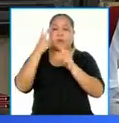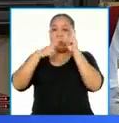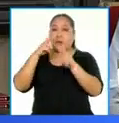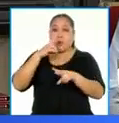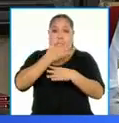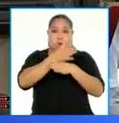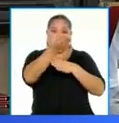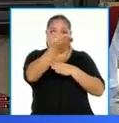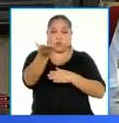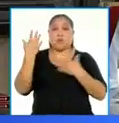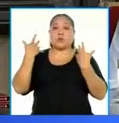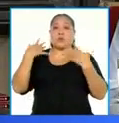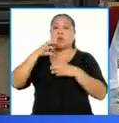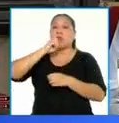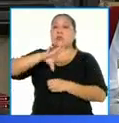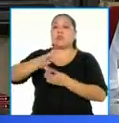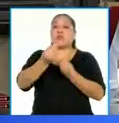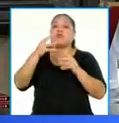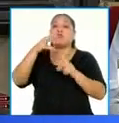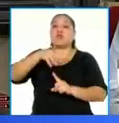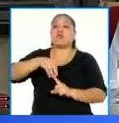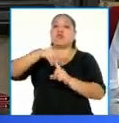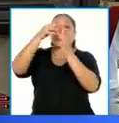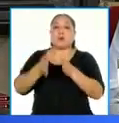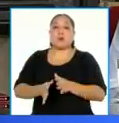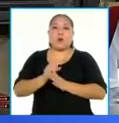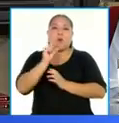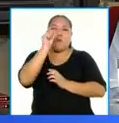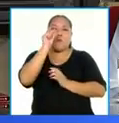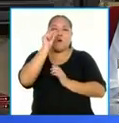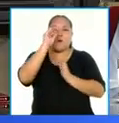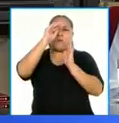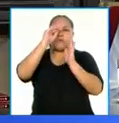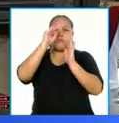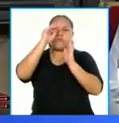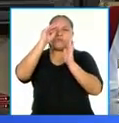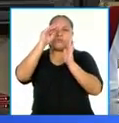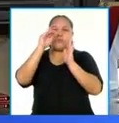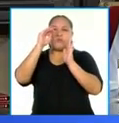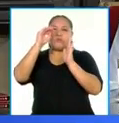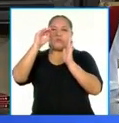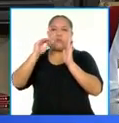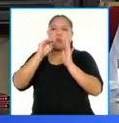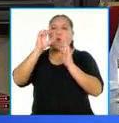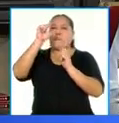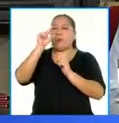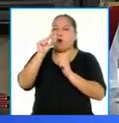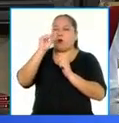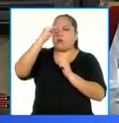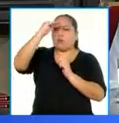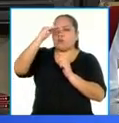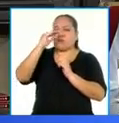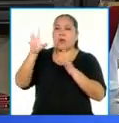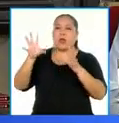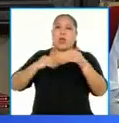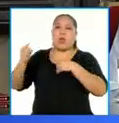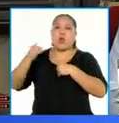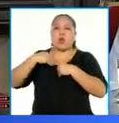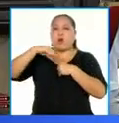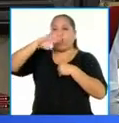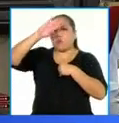y esto también ya lo han dicho varios especialistas, una leve desaceleración en el contagio y también en el número